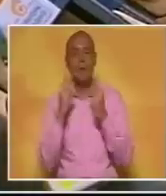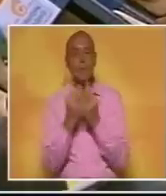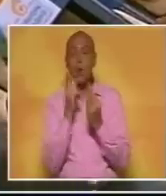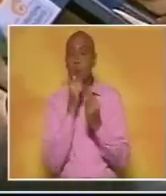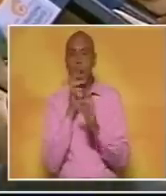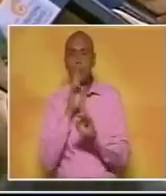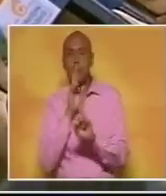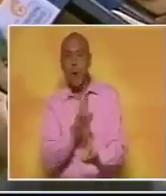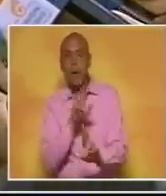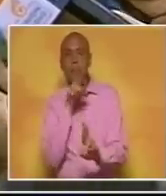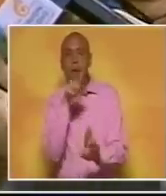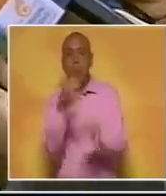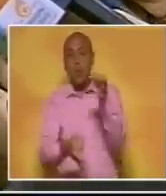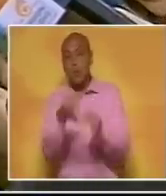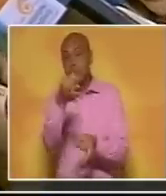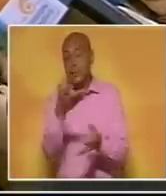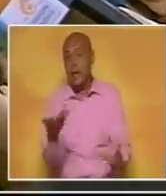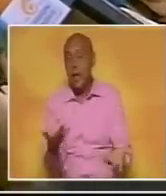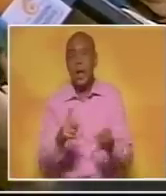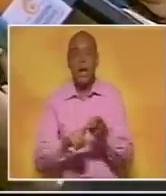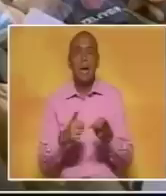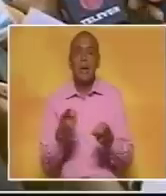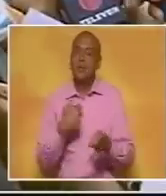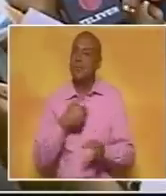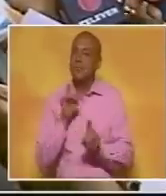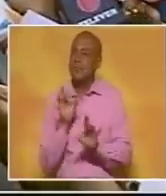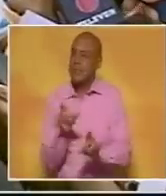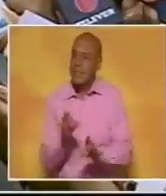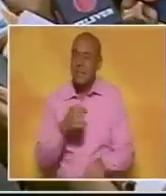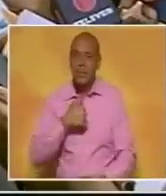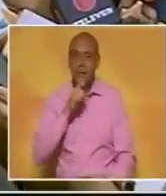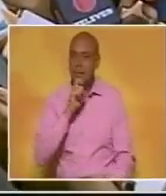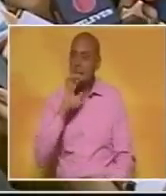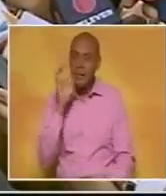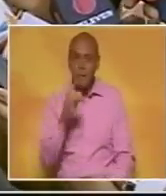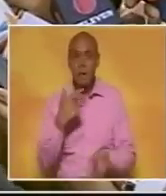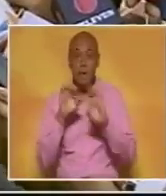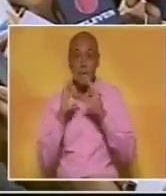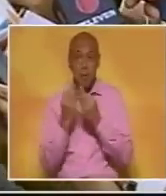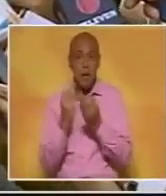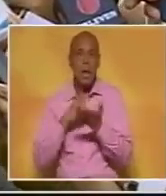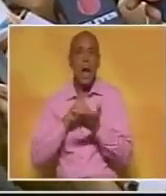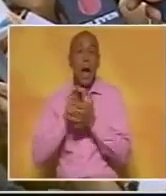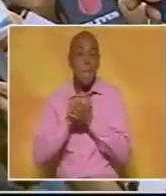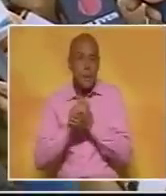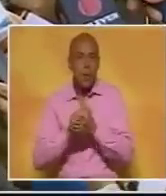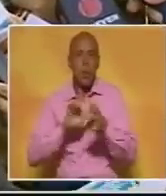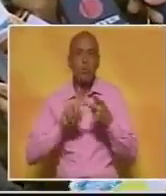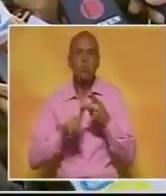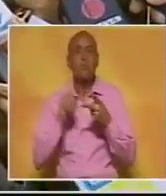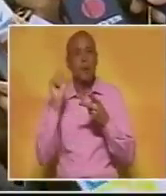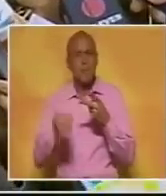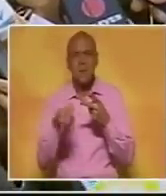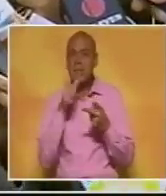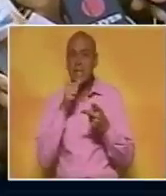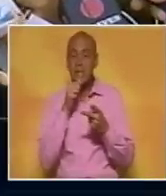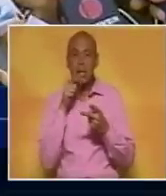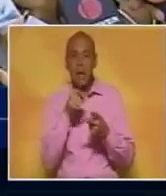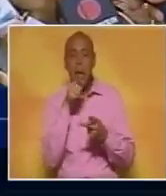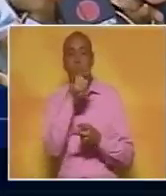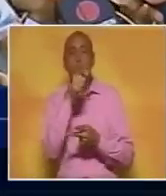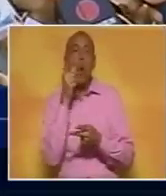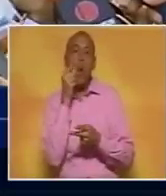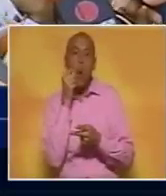país en definitiva, y para nosotros es doloroso, así que para sus familiares, para sus amigos, pero sobre todo por la causa que